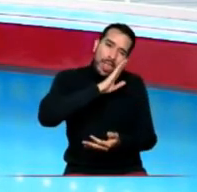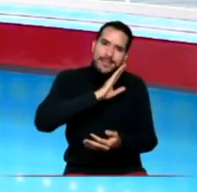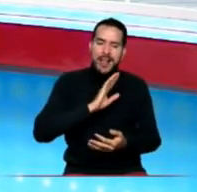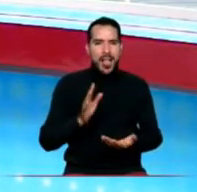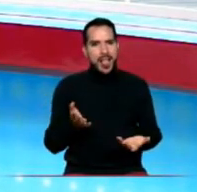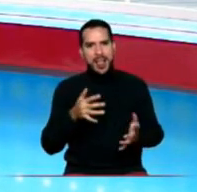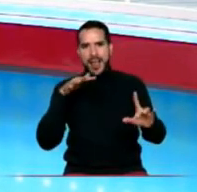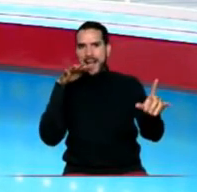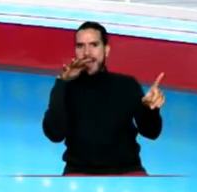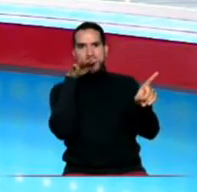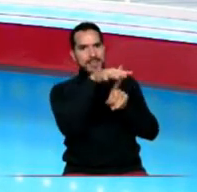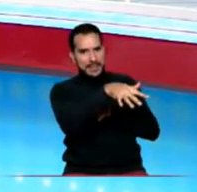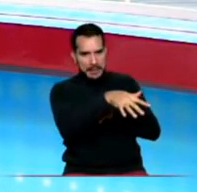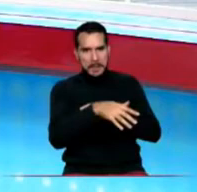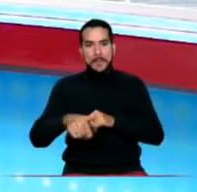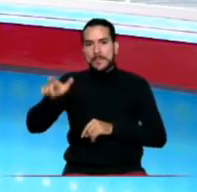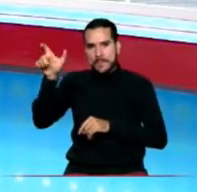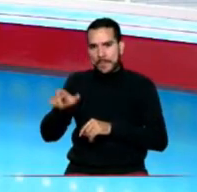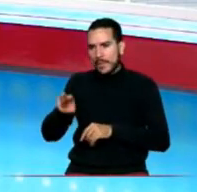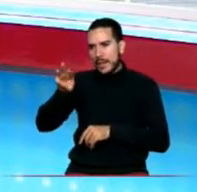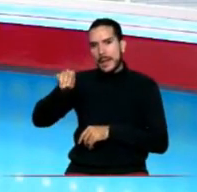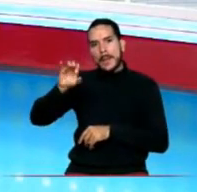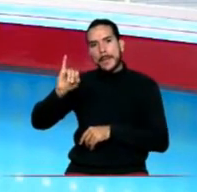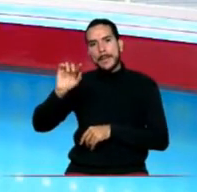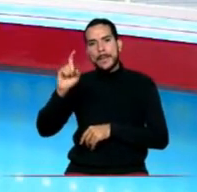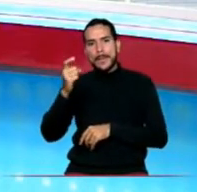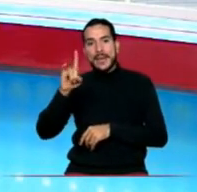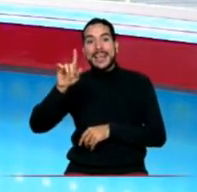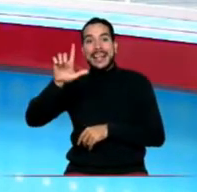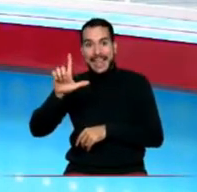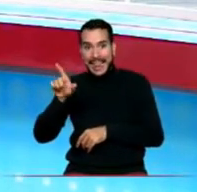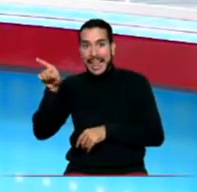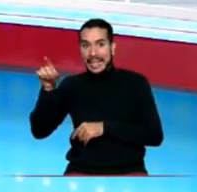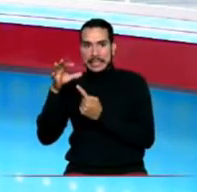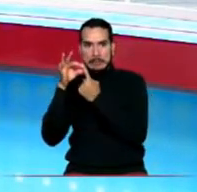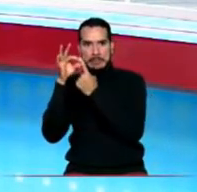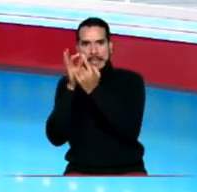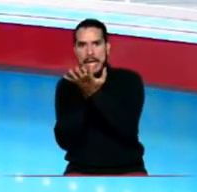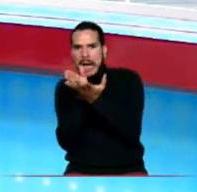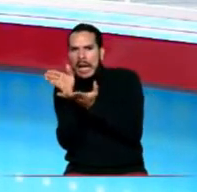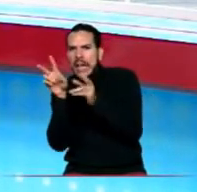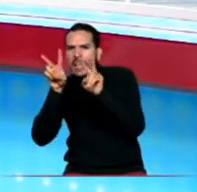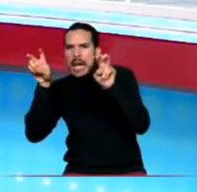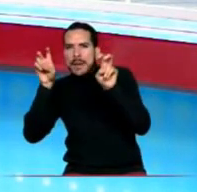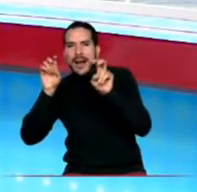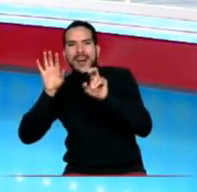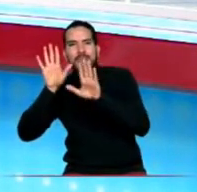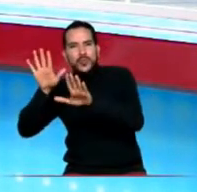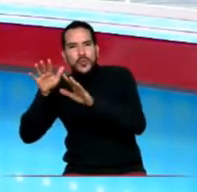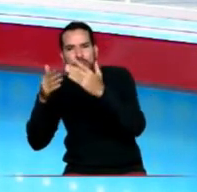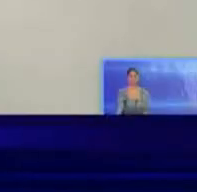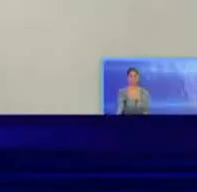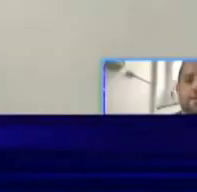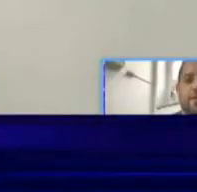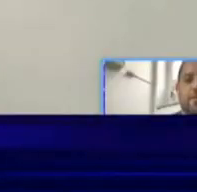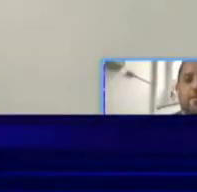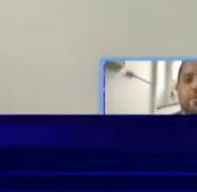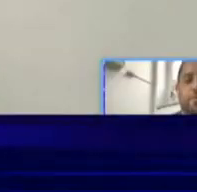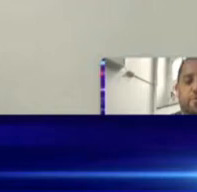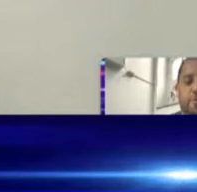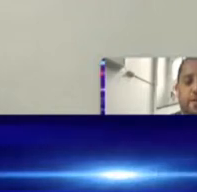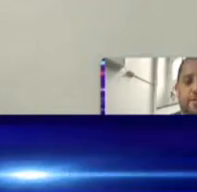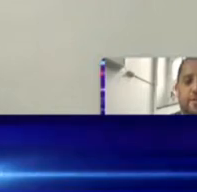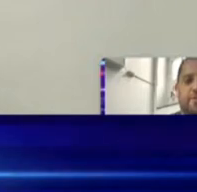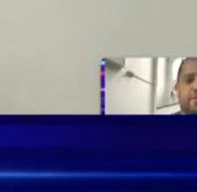Silva es neurólogo especialista en medicina del sueño. Médico, buenos días. Gracias por conectarse con nosotros. Hola, muy